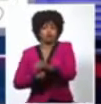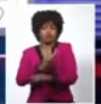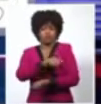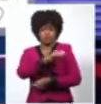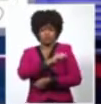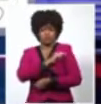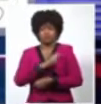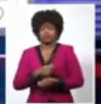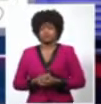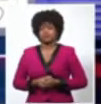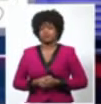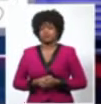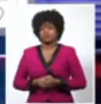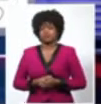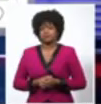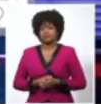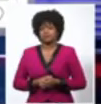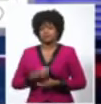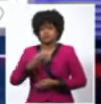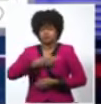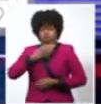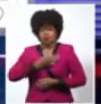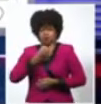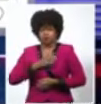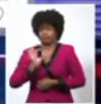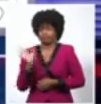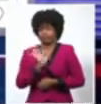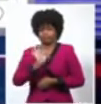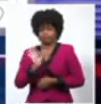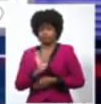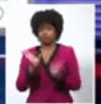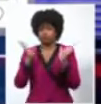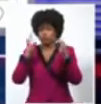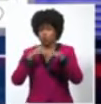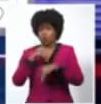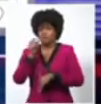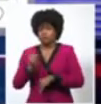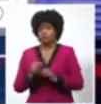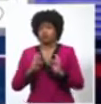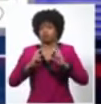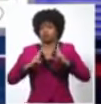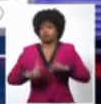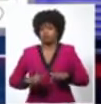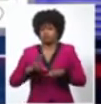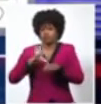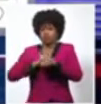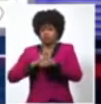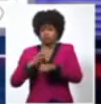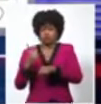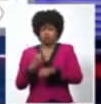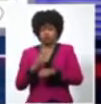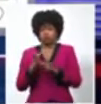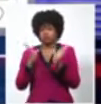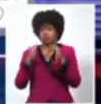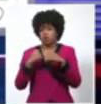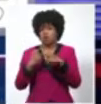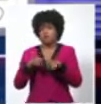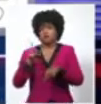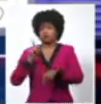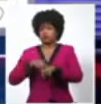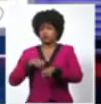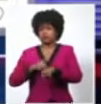sentido. Manifestaba el doctor Durán que todavía no se han reportado casos de reinfección, pero tampoco ha existido suficiente tiempo